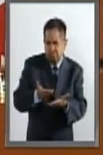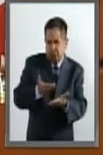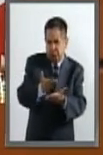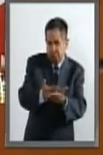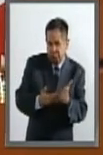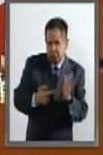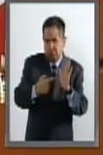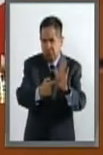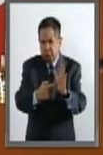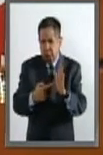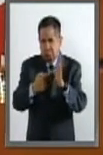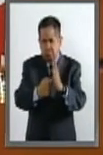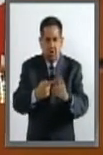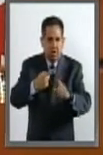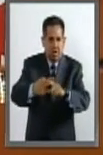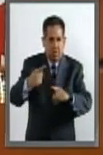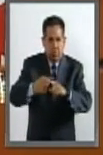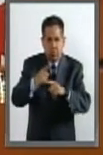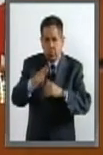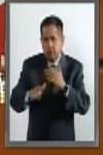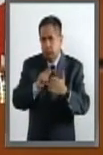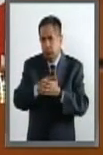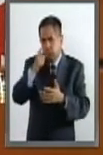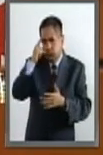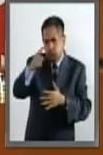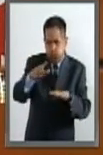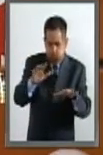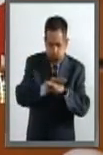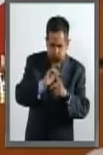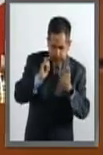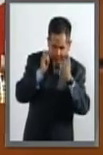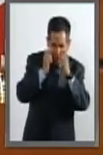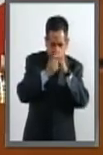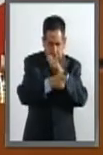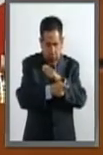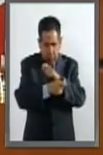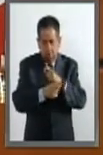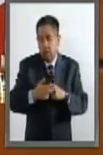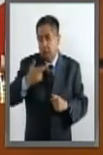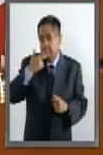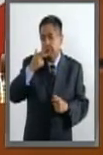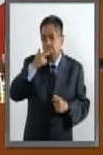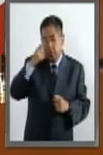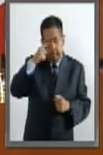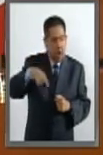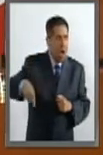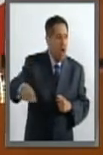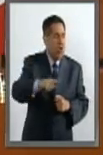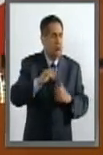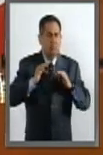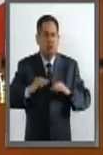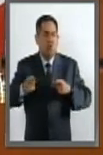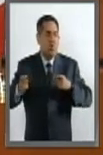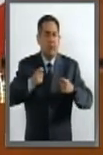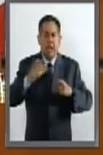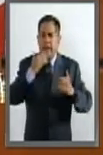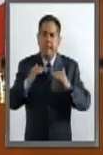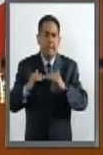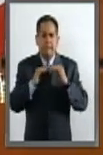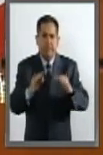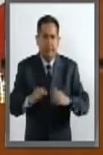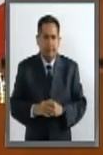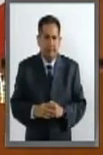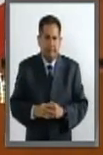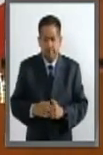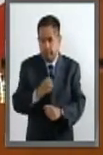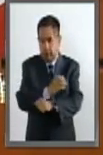iniciativas de ley que contribuyan a generar mejores condiciones para la gobernabilidad democrática. Compañeras